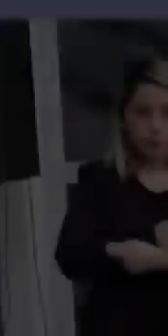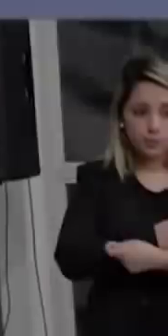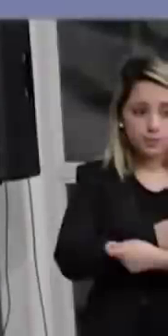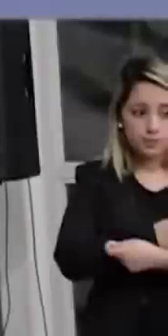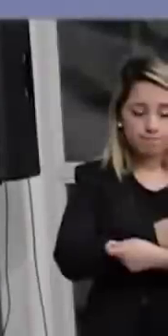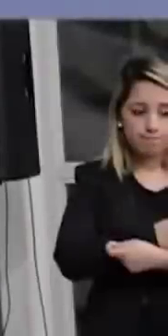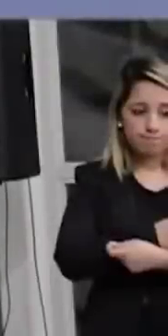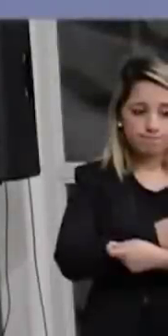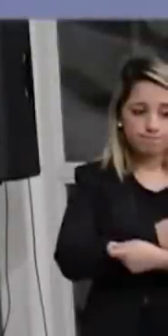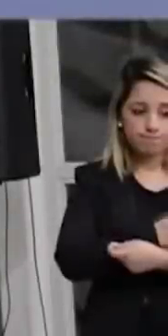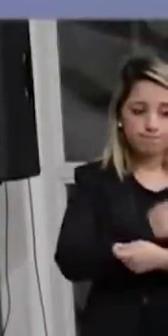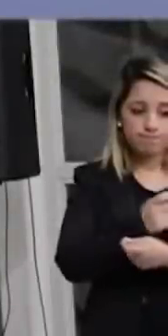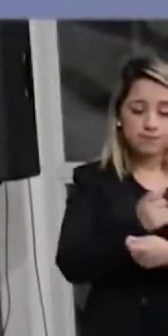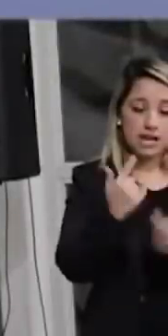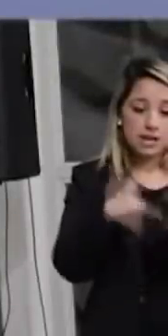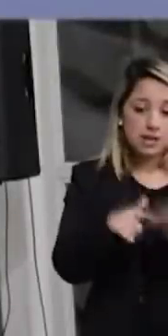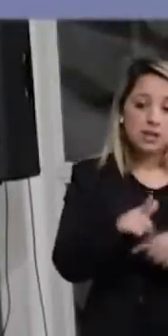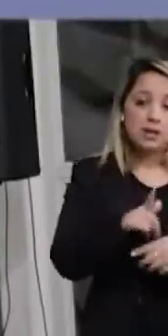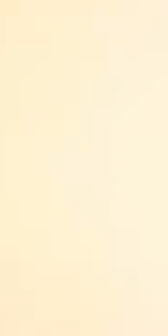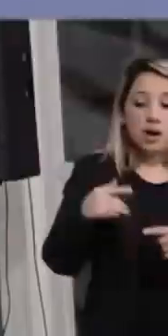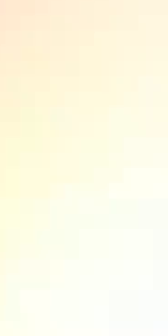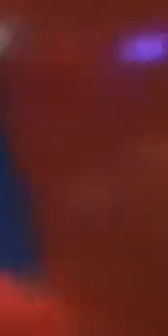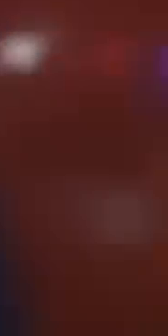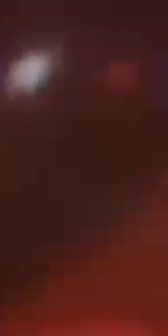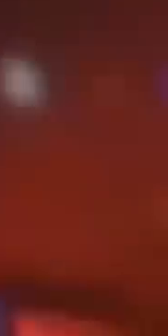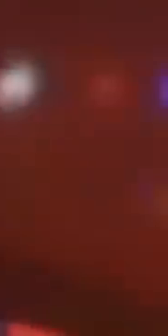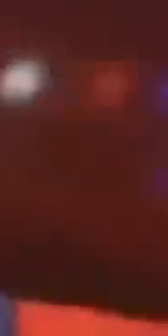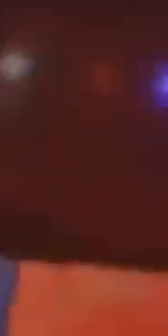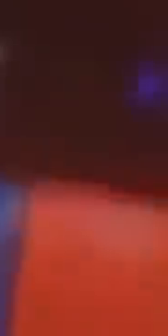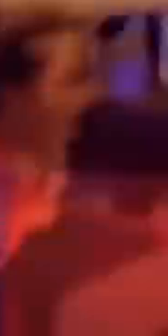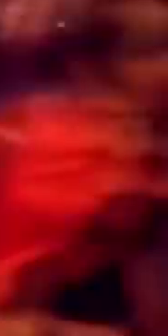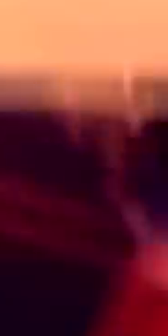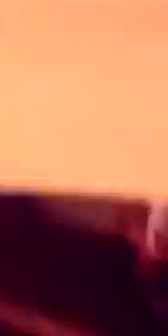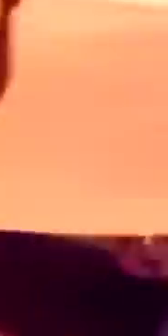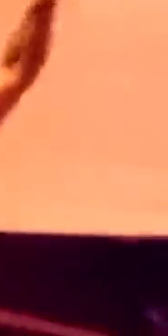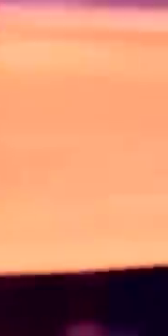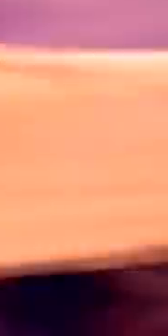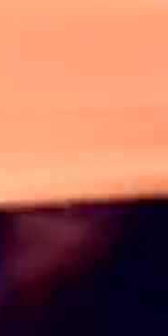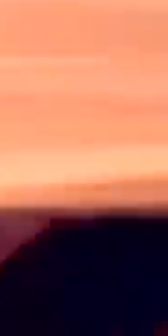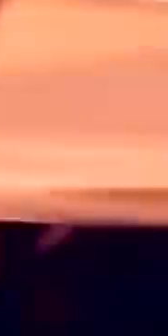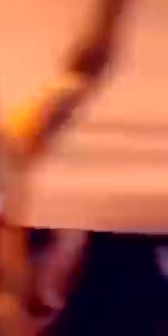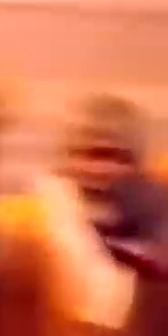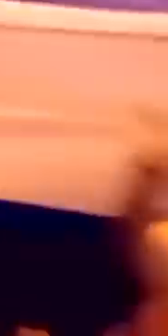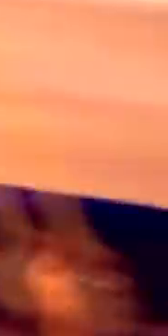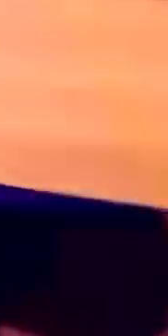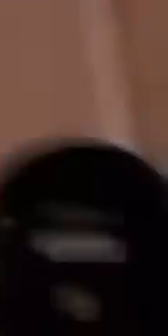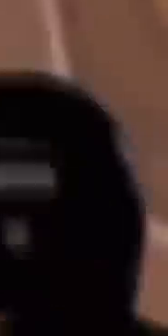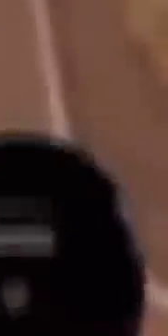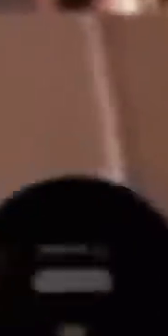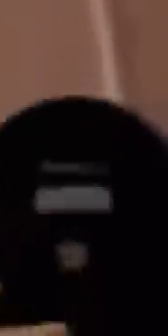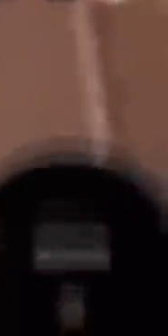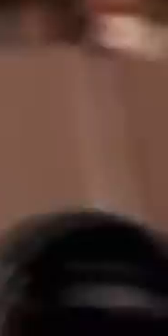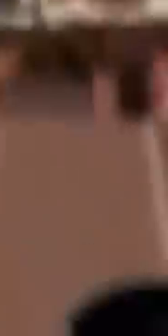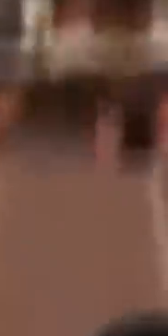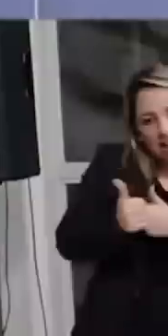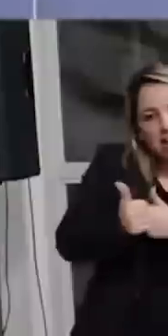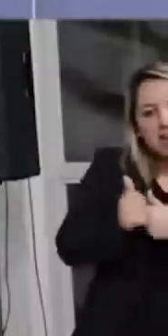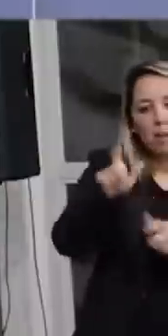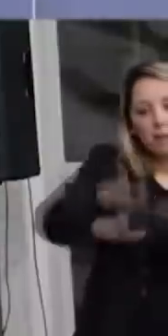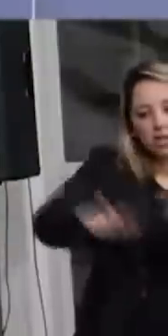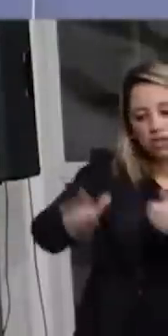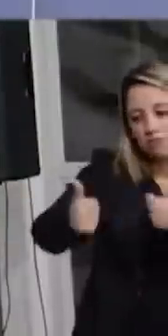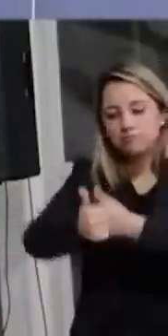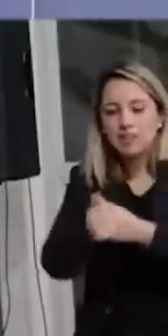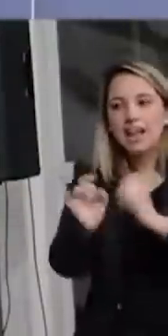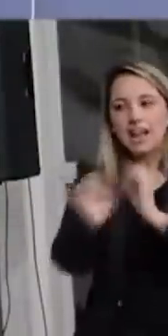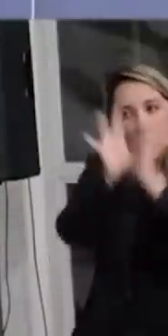y para llevar adelante Este programa nosotros vamos a necesitar más cercanía claridad en las ideas mucha